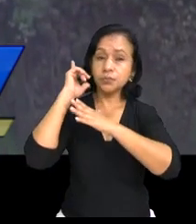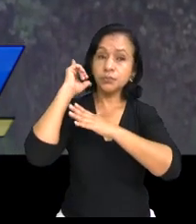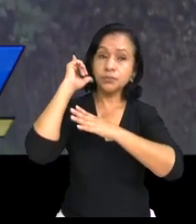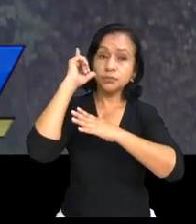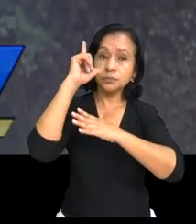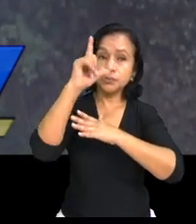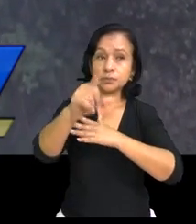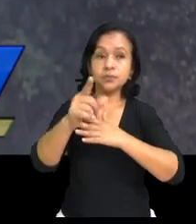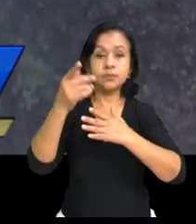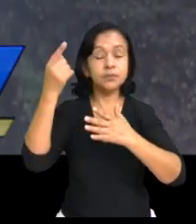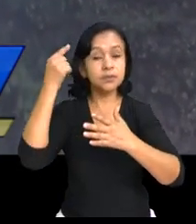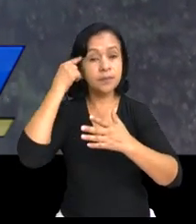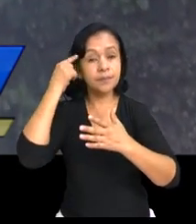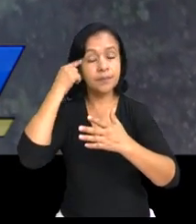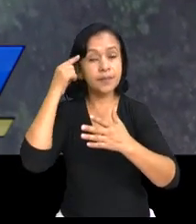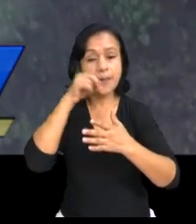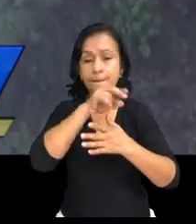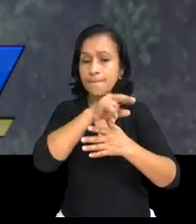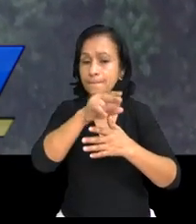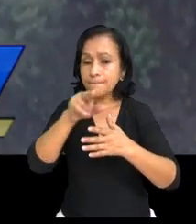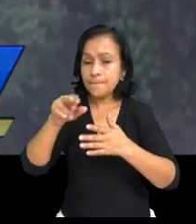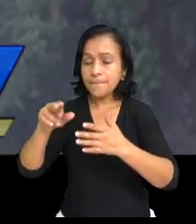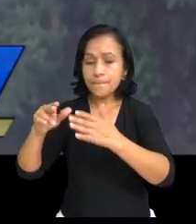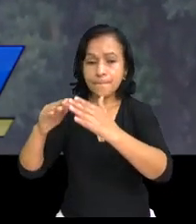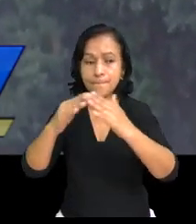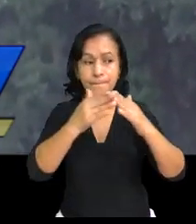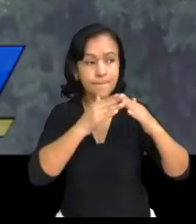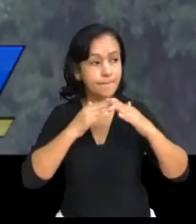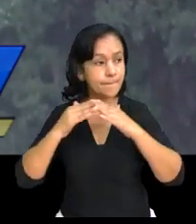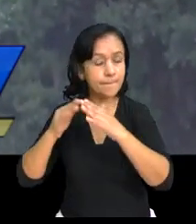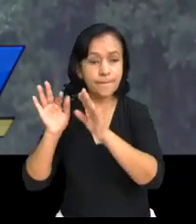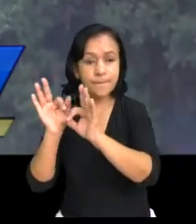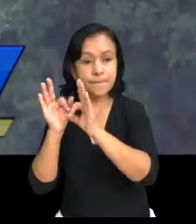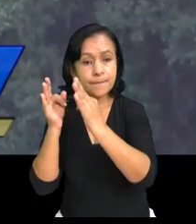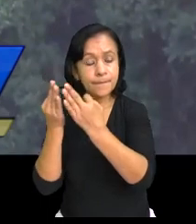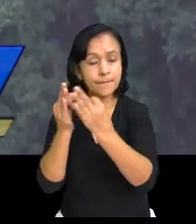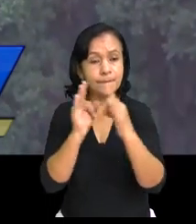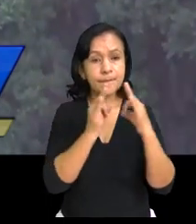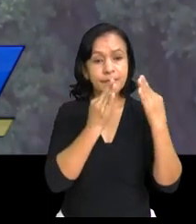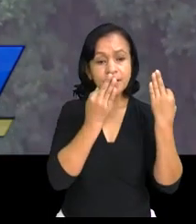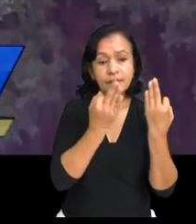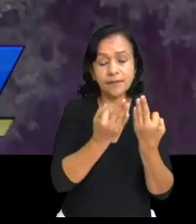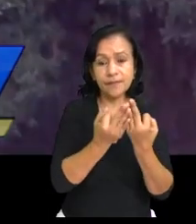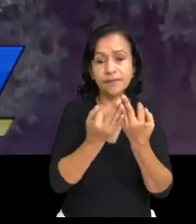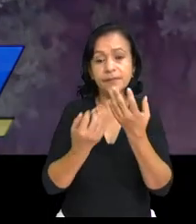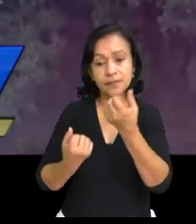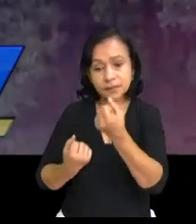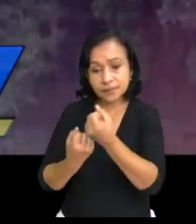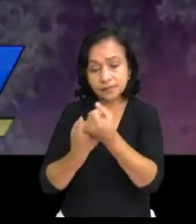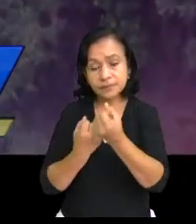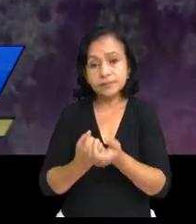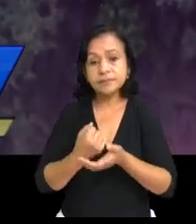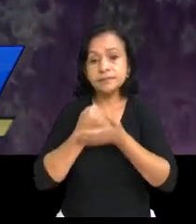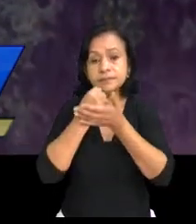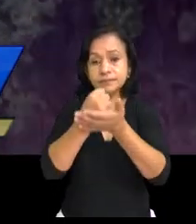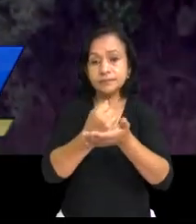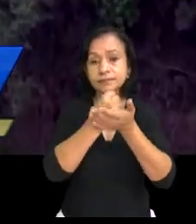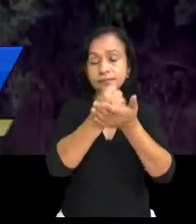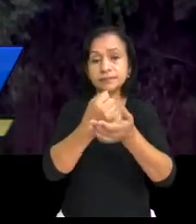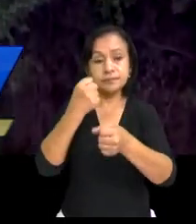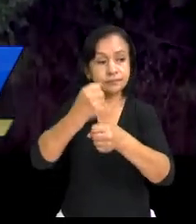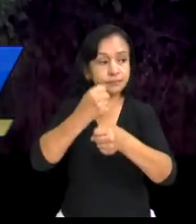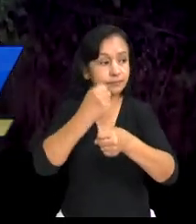que es la misma comunidad, a través de la familia, quienes van a hacerse cargo de su administración, de su operación,